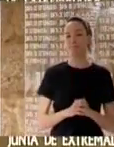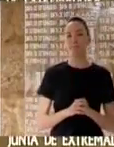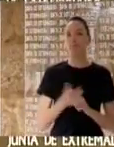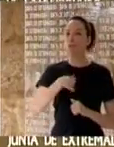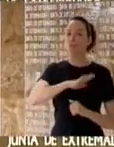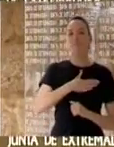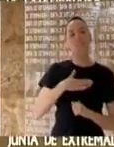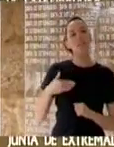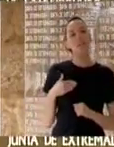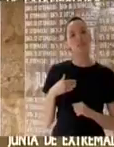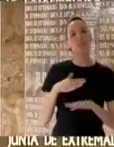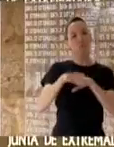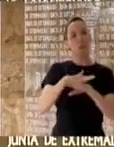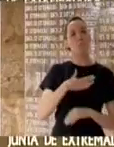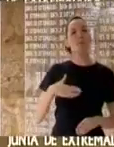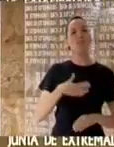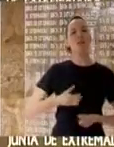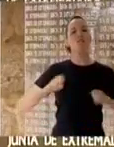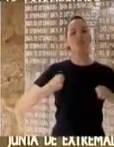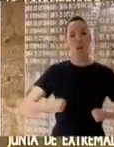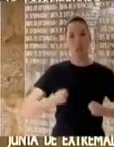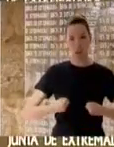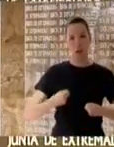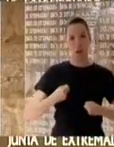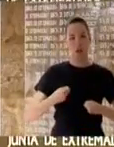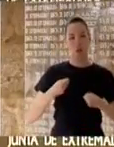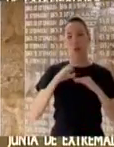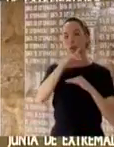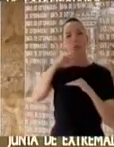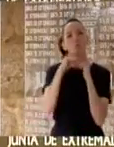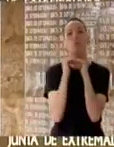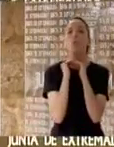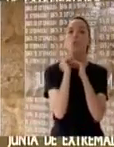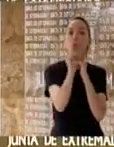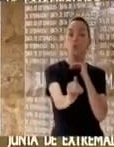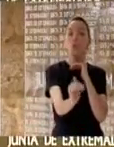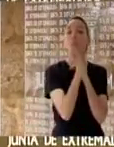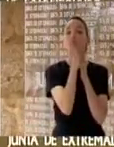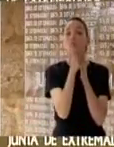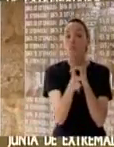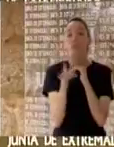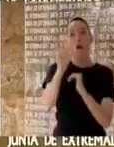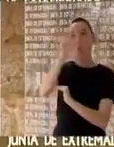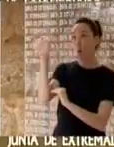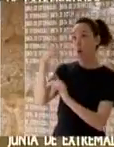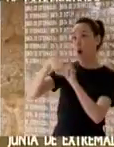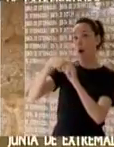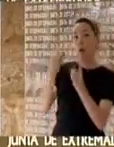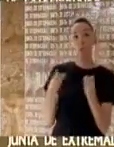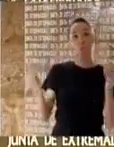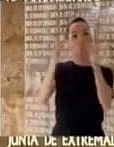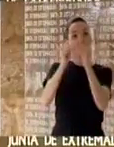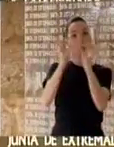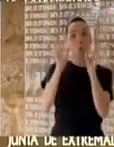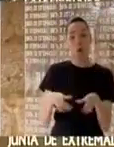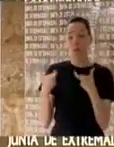Nosotros queremos un estado del bienestar fuerte, sólido, que sitúe en los parámetros homologables a la Unión Europea la inversión en sanidad,